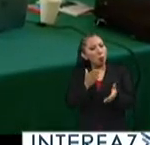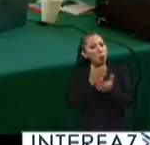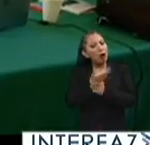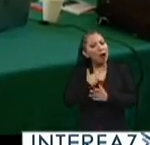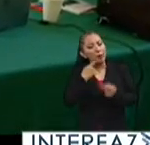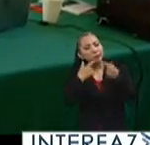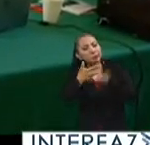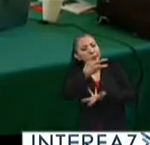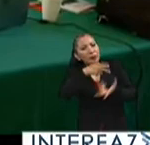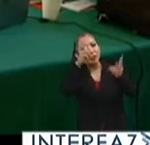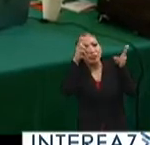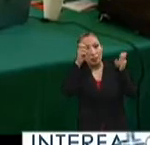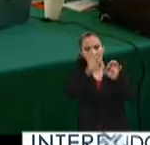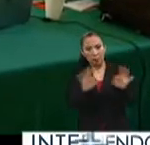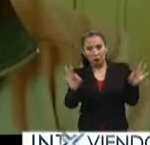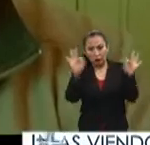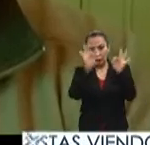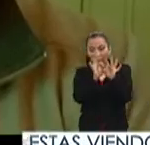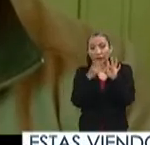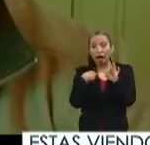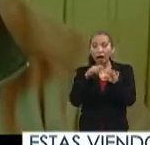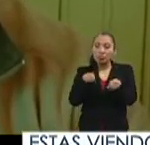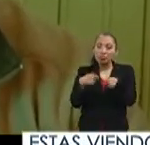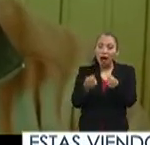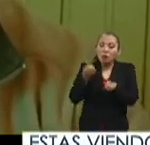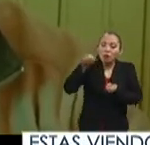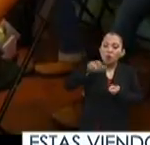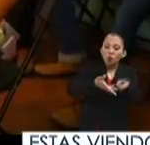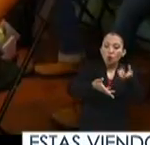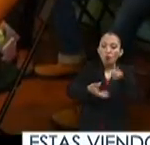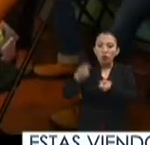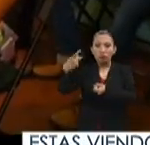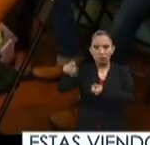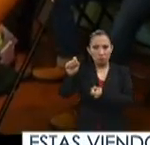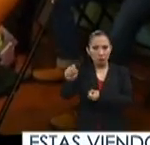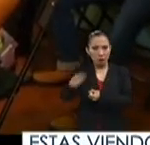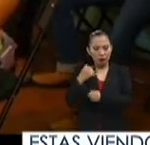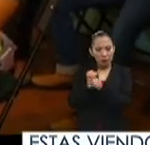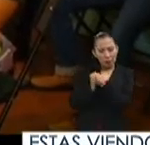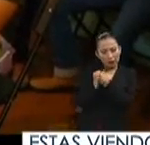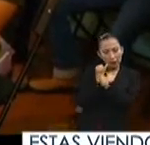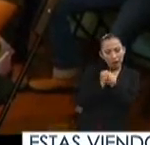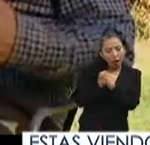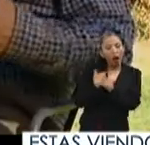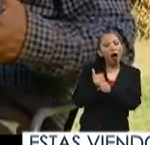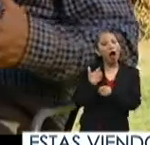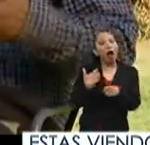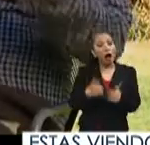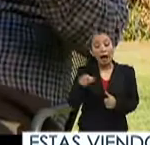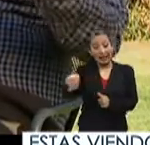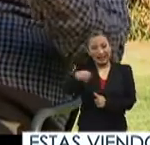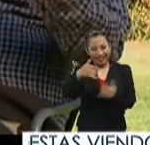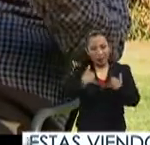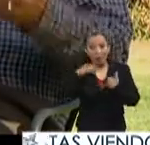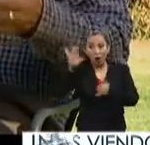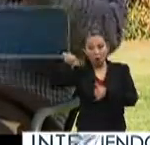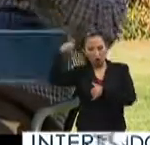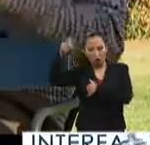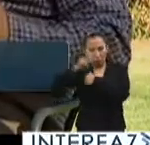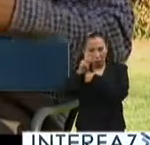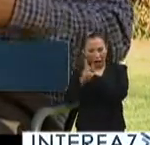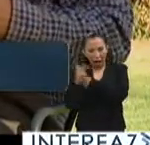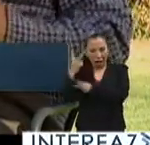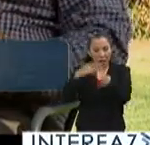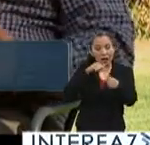de discutir temas relevantes y recibir retroalimentación de sus propias investigaciones. Estos jóvenes que vienen de fuera del país